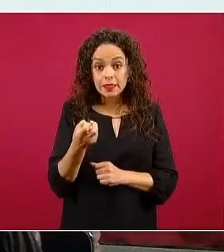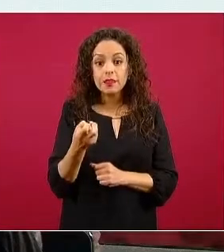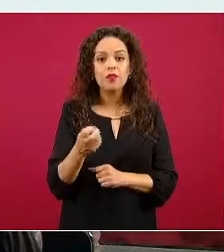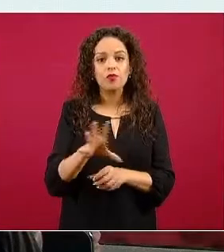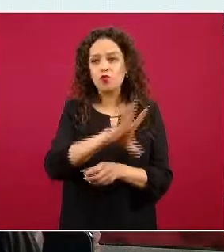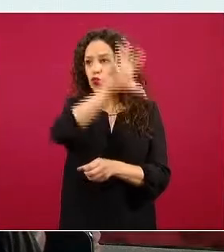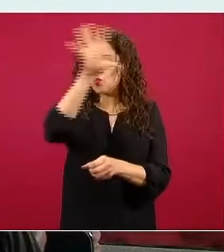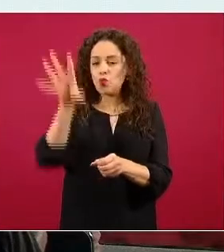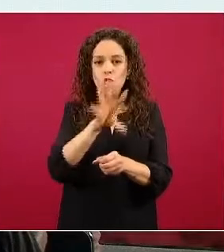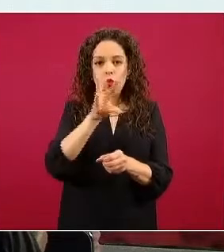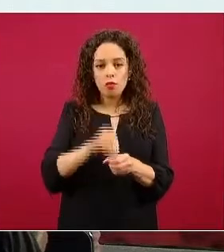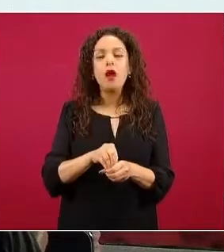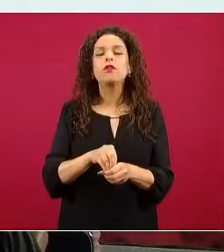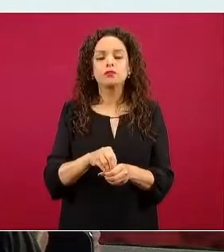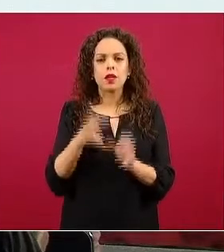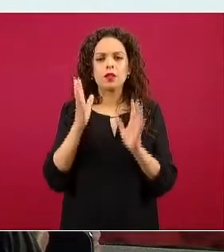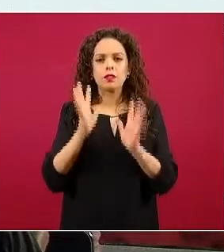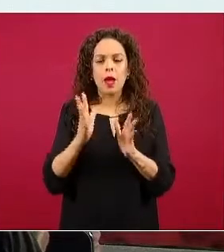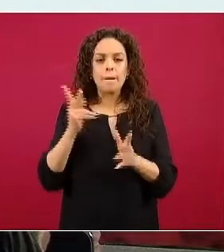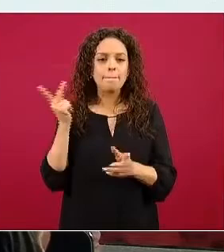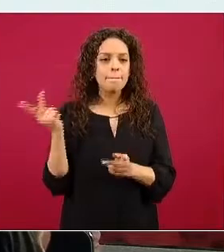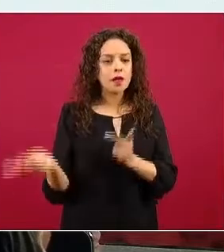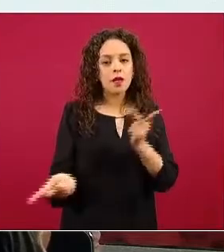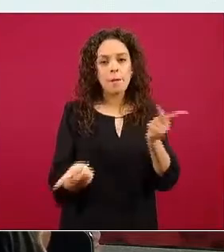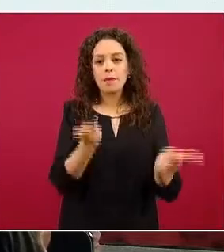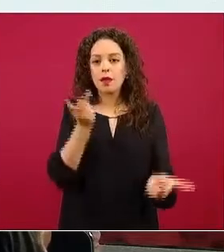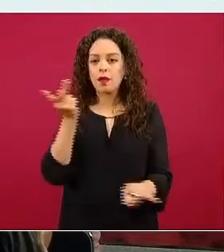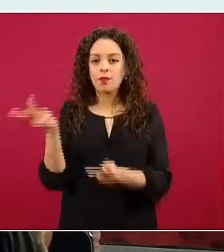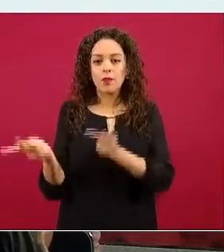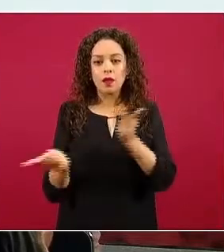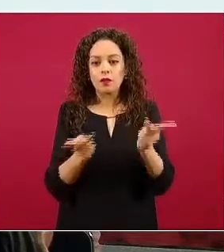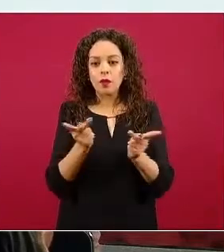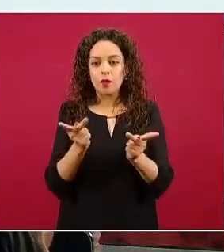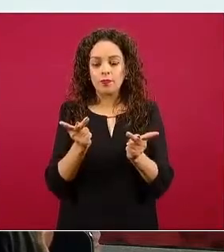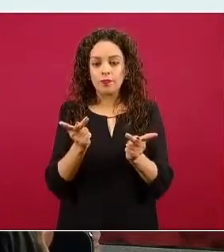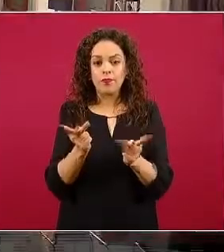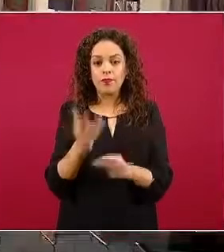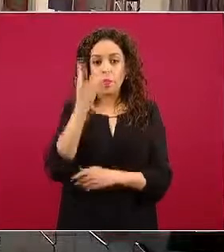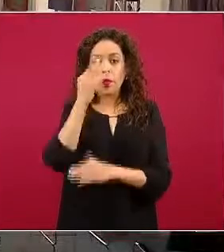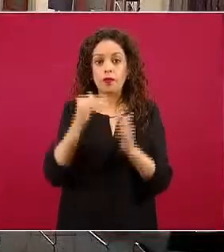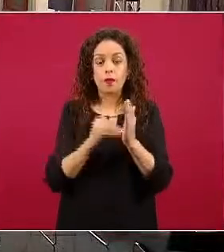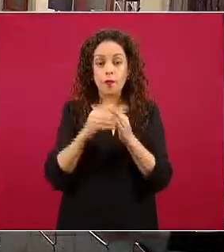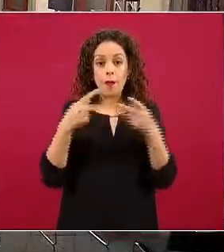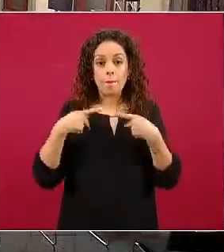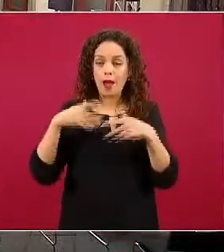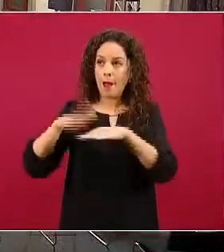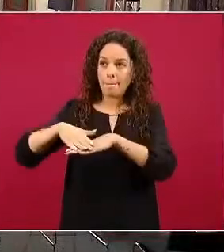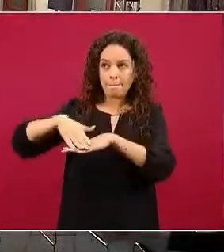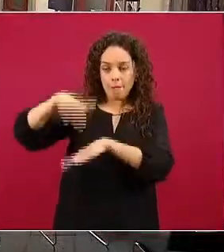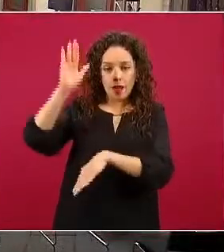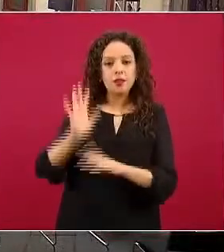todo esto se les ha preguntado a más de 4 millones de personas. La siguiente, por favor.